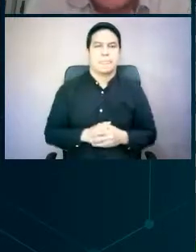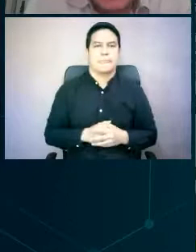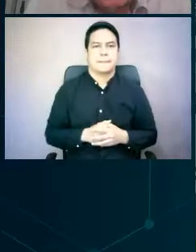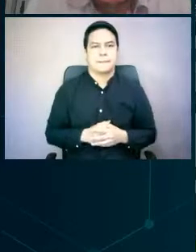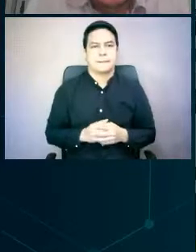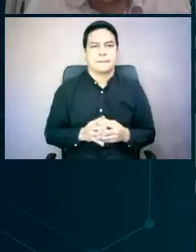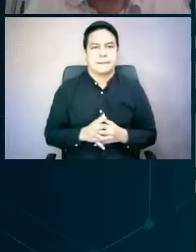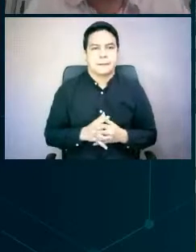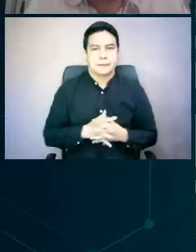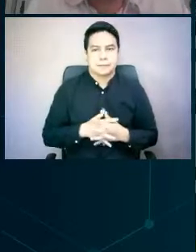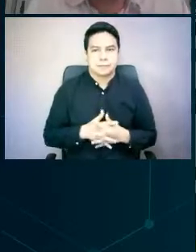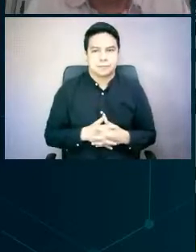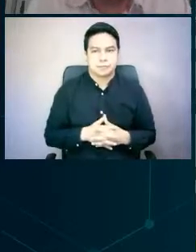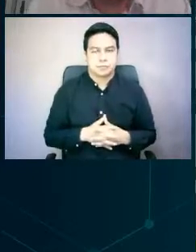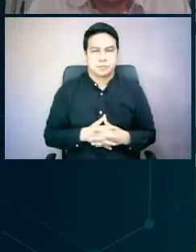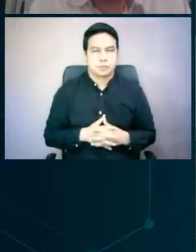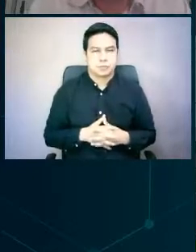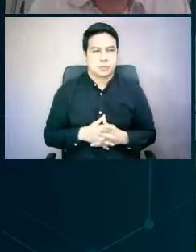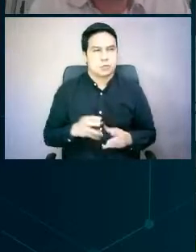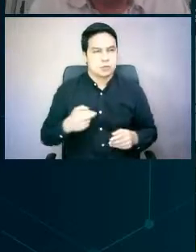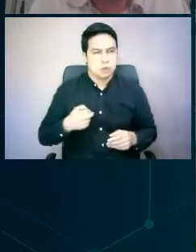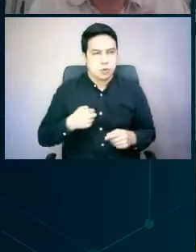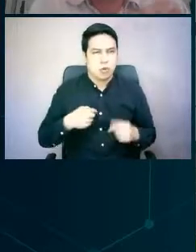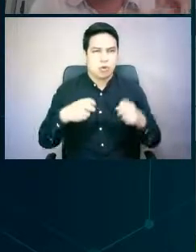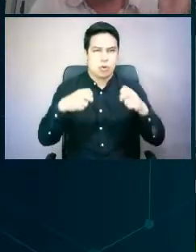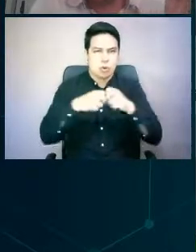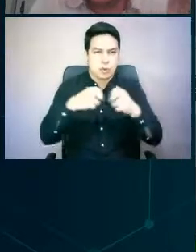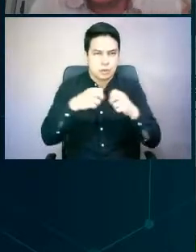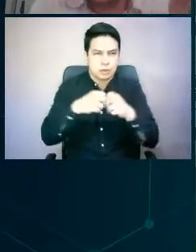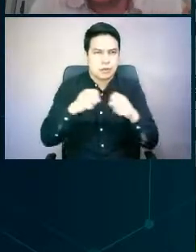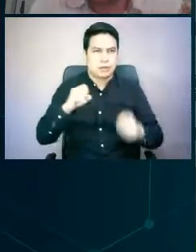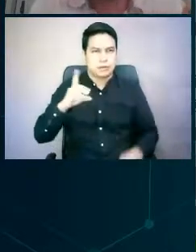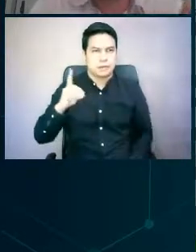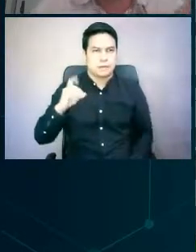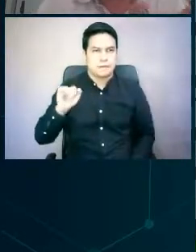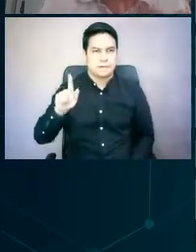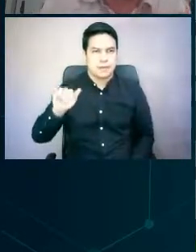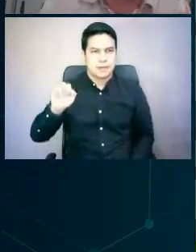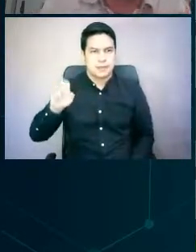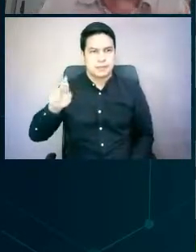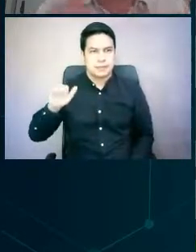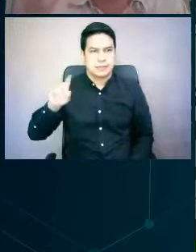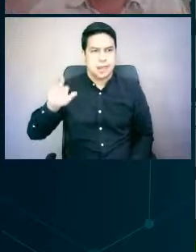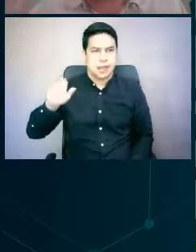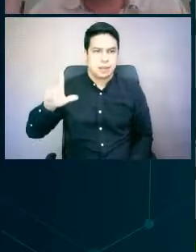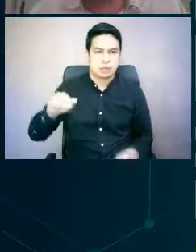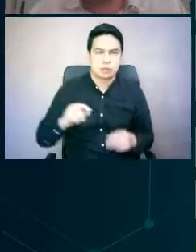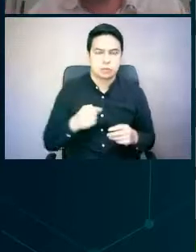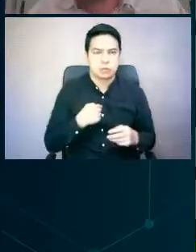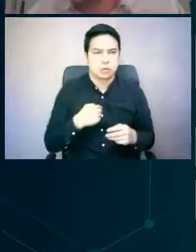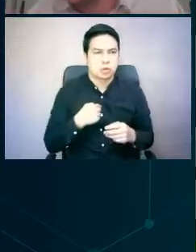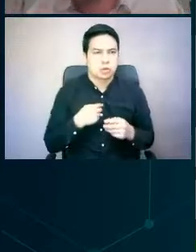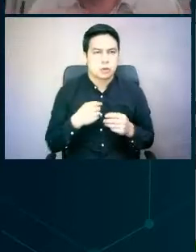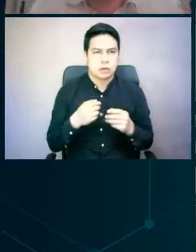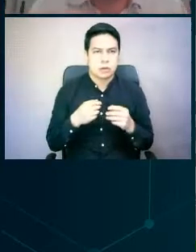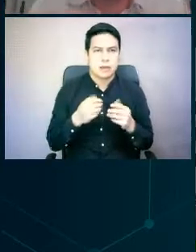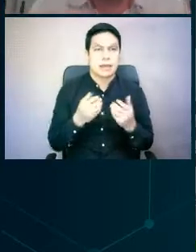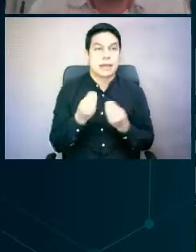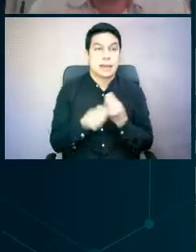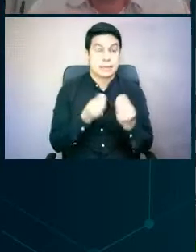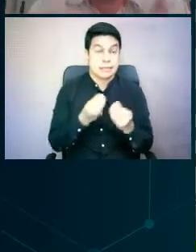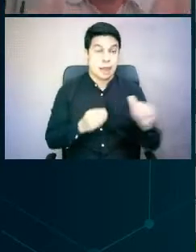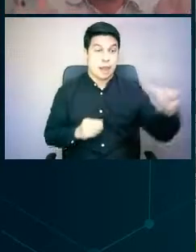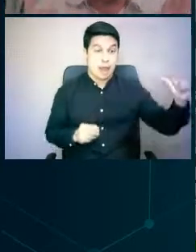Para yo poder calcular la corriente diferencial, es importante desde un extremo yo tener la información del extremo